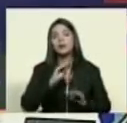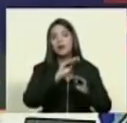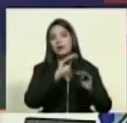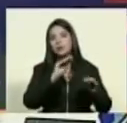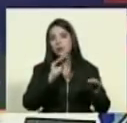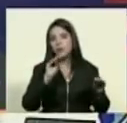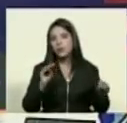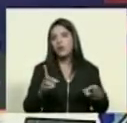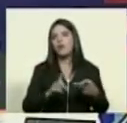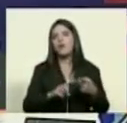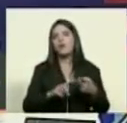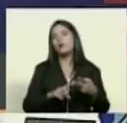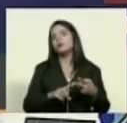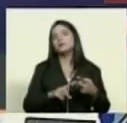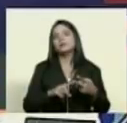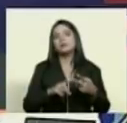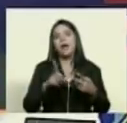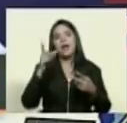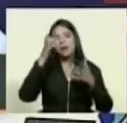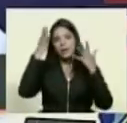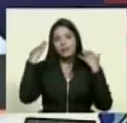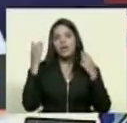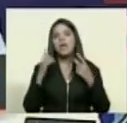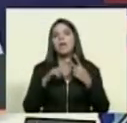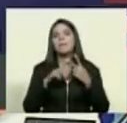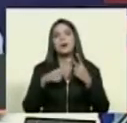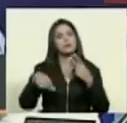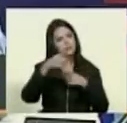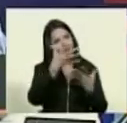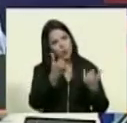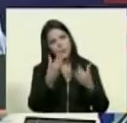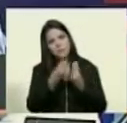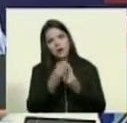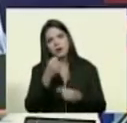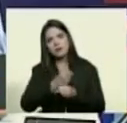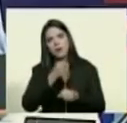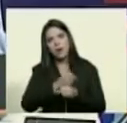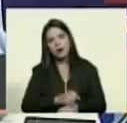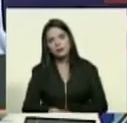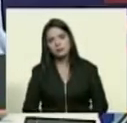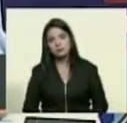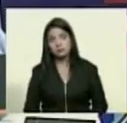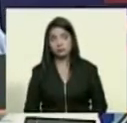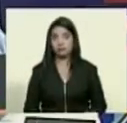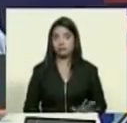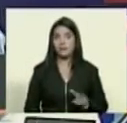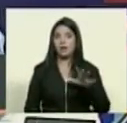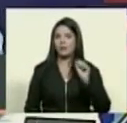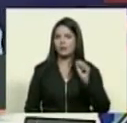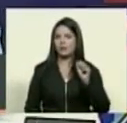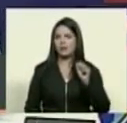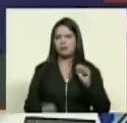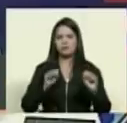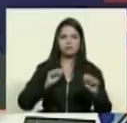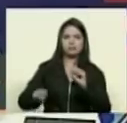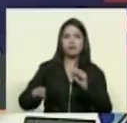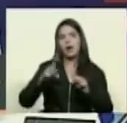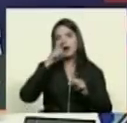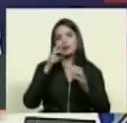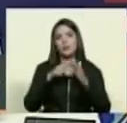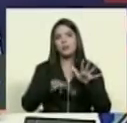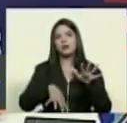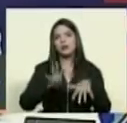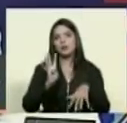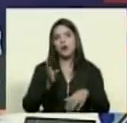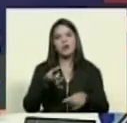a Ledesma, a Ceballos, y le dijo, vamos a trabajar juntos. Y ellos lo entendieron al revés. En el 2014,